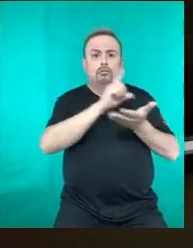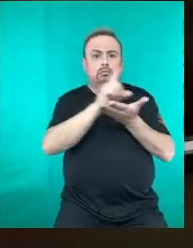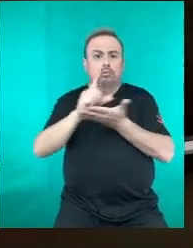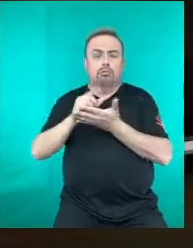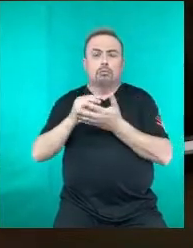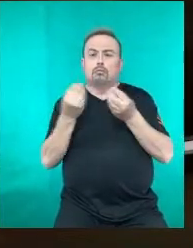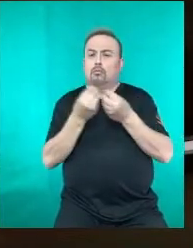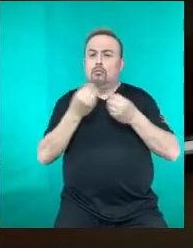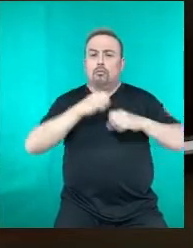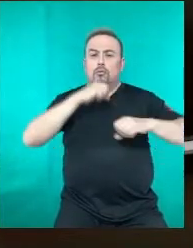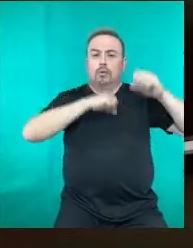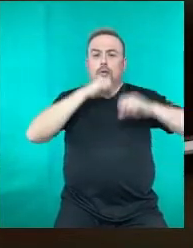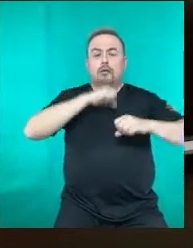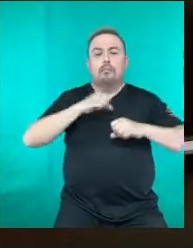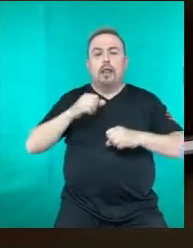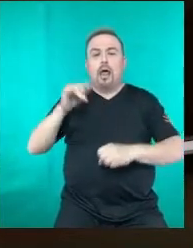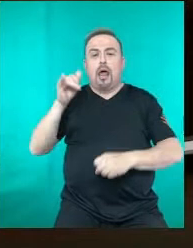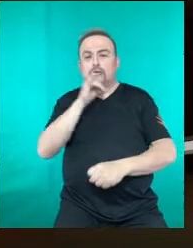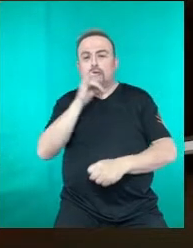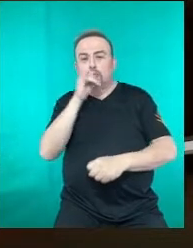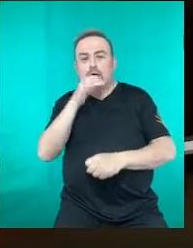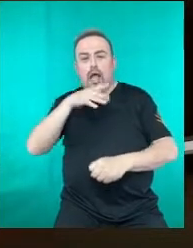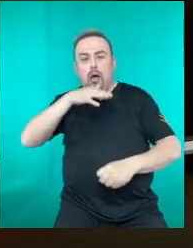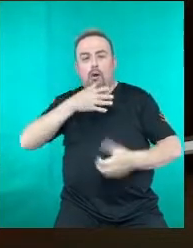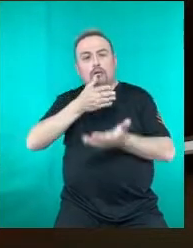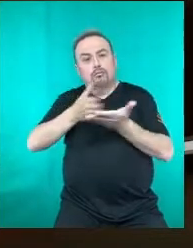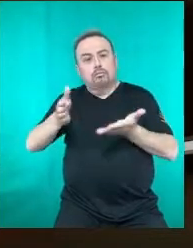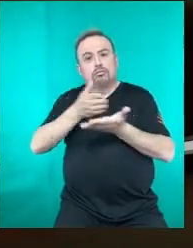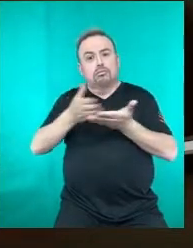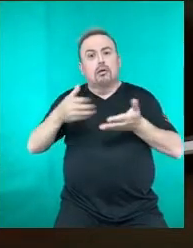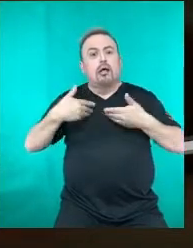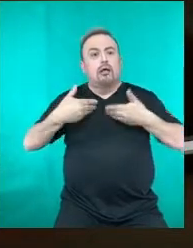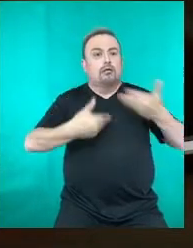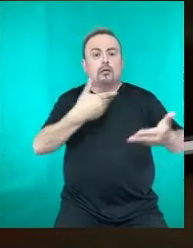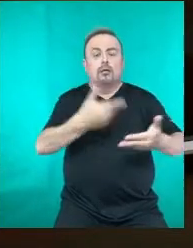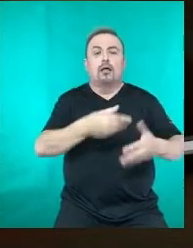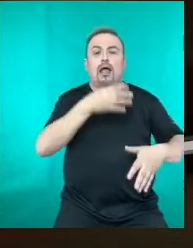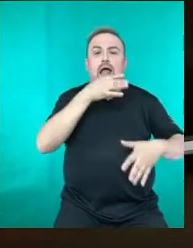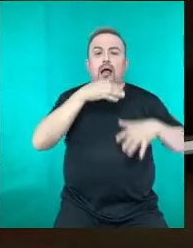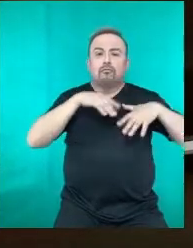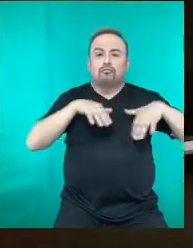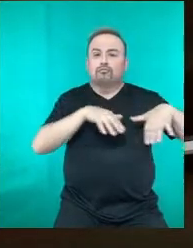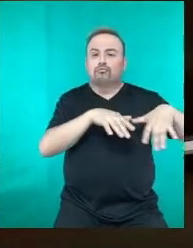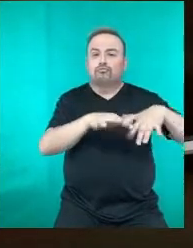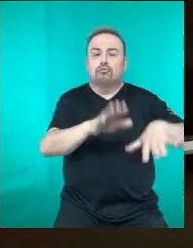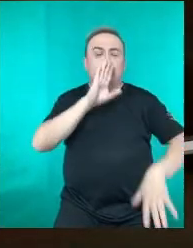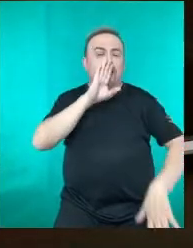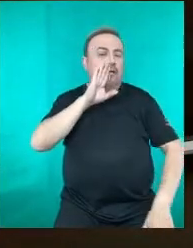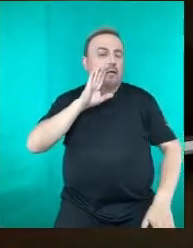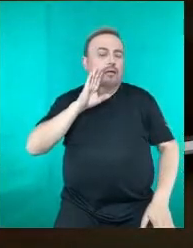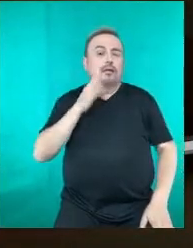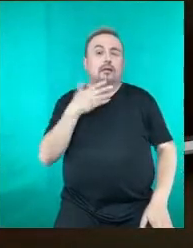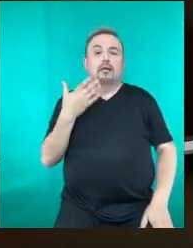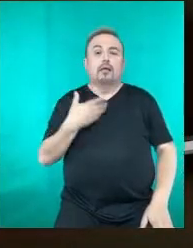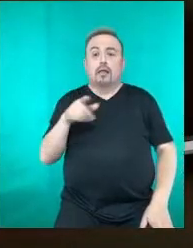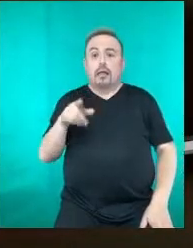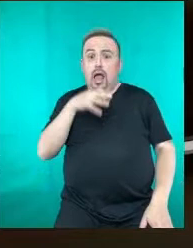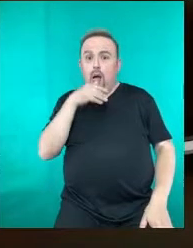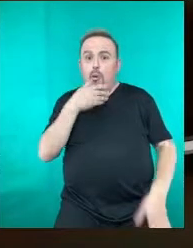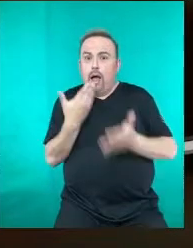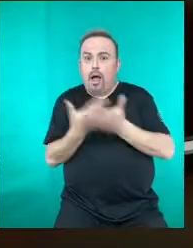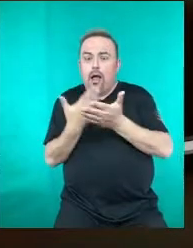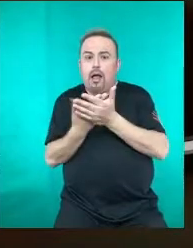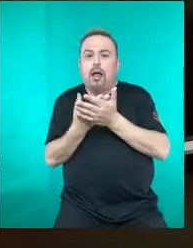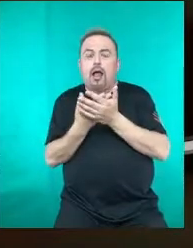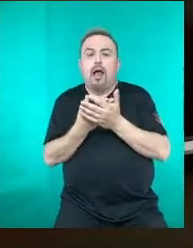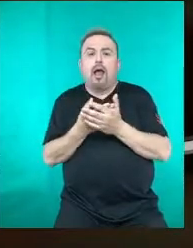de plantas de tratamiento de aguas servidas que hoy día permiten tener las costas limpias, permiten reutilizar aguas en